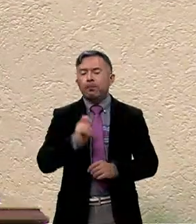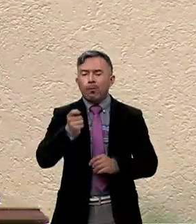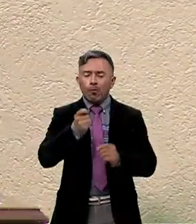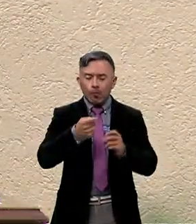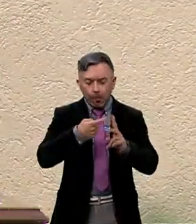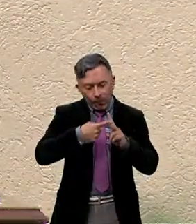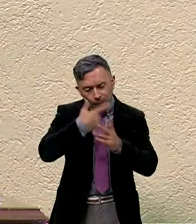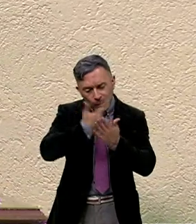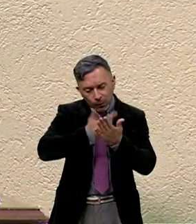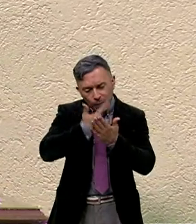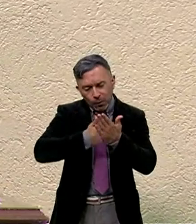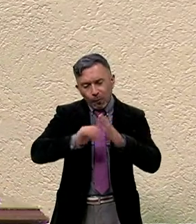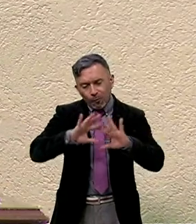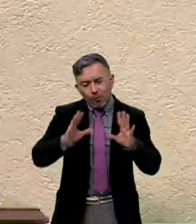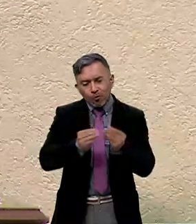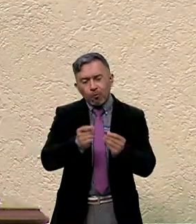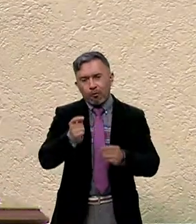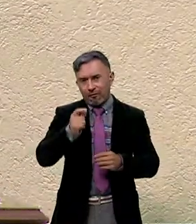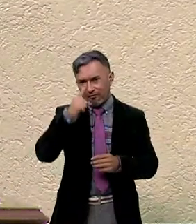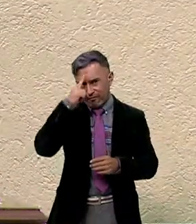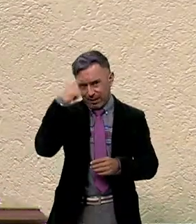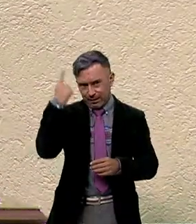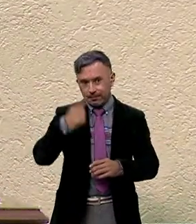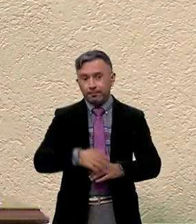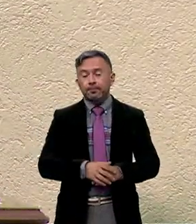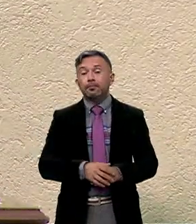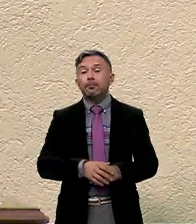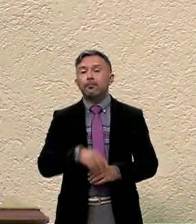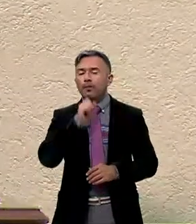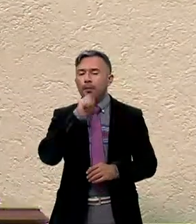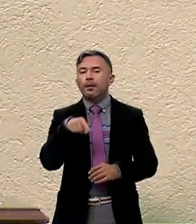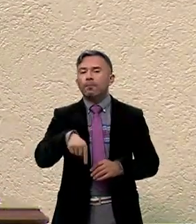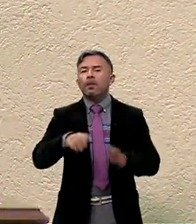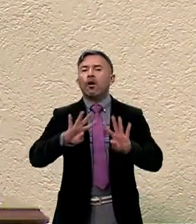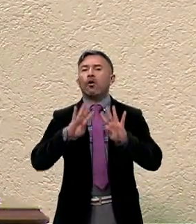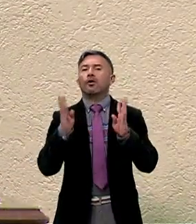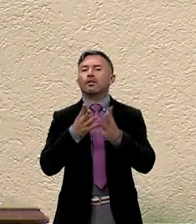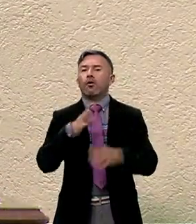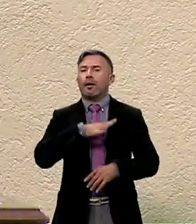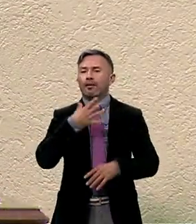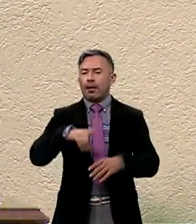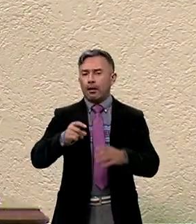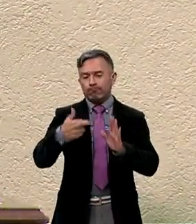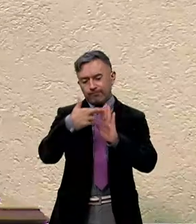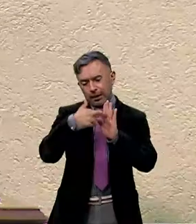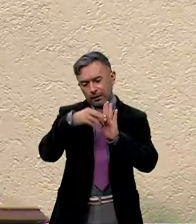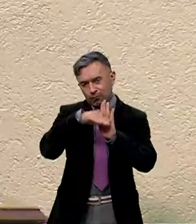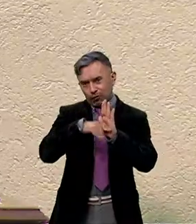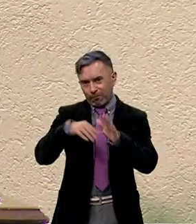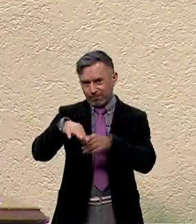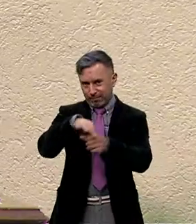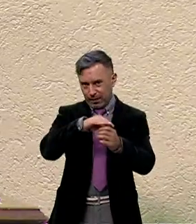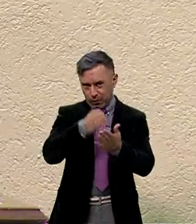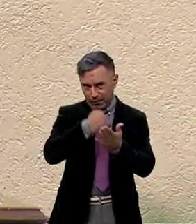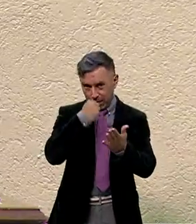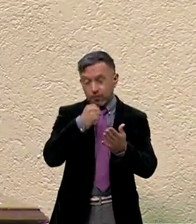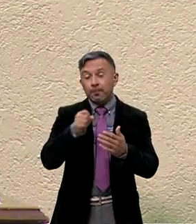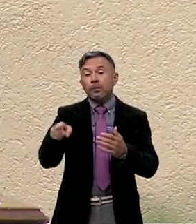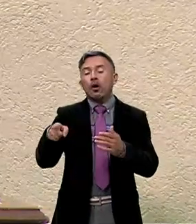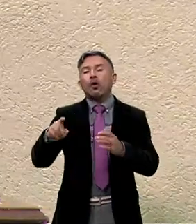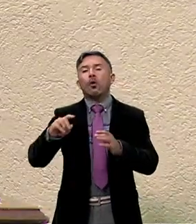opiniones de manera complementaria a los lineamientos aprobados por este consejo general la comisión de capacitación y organización